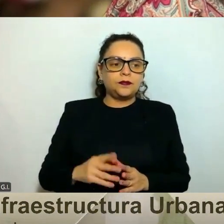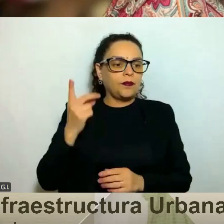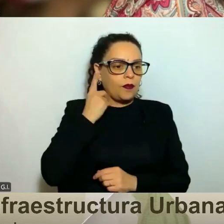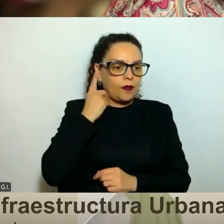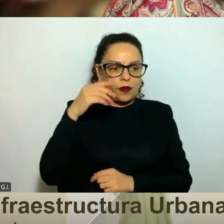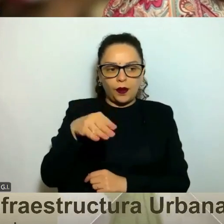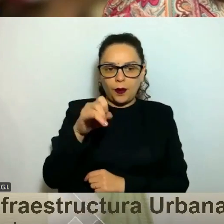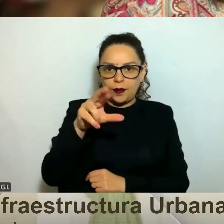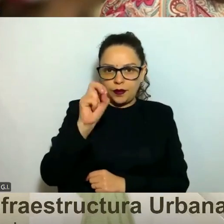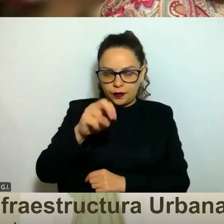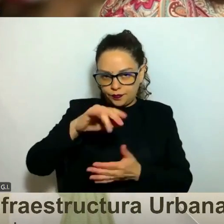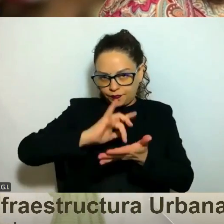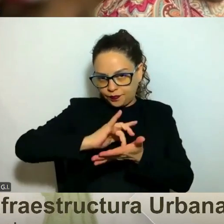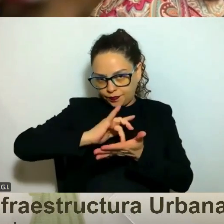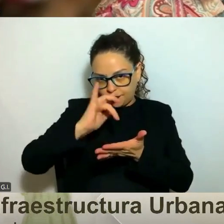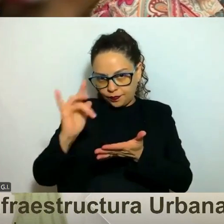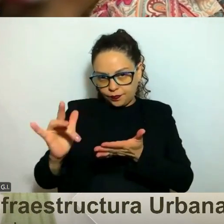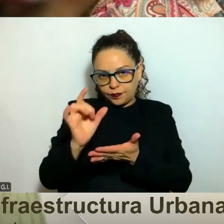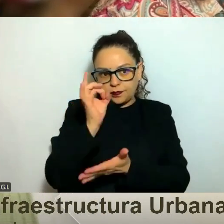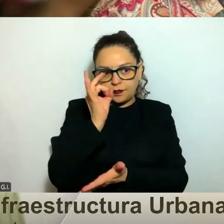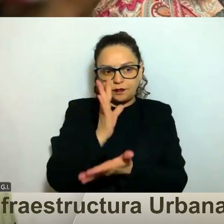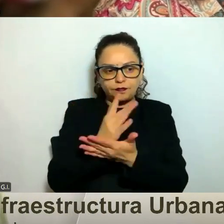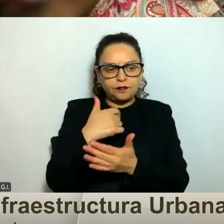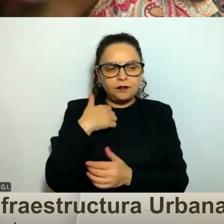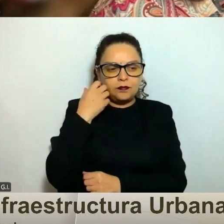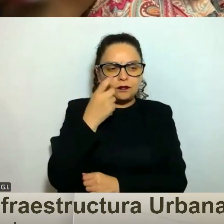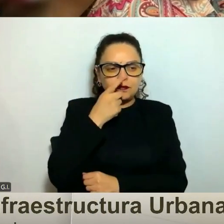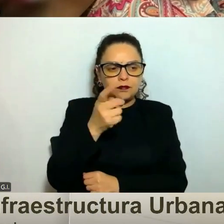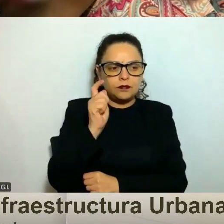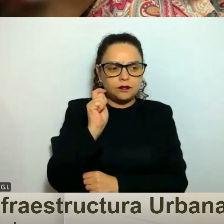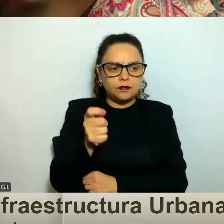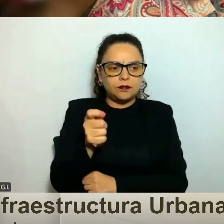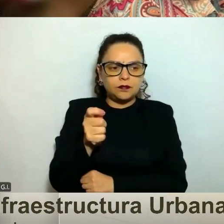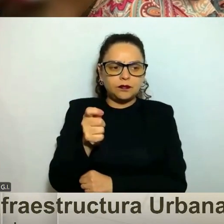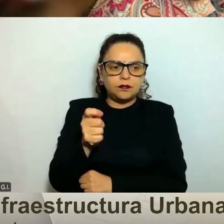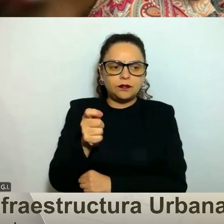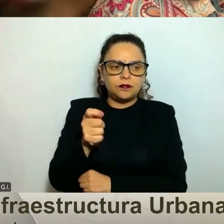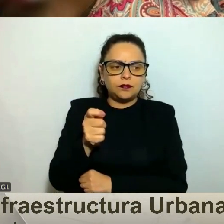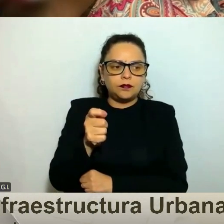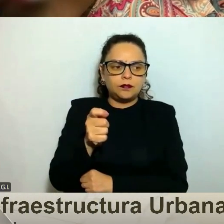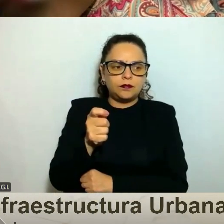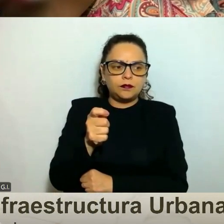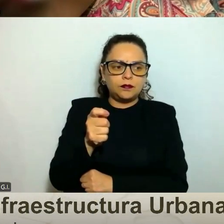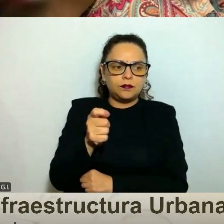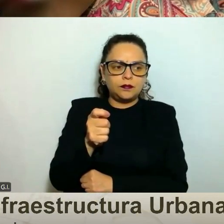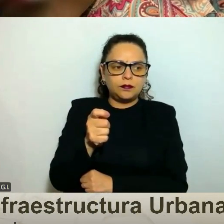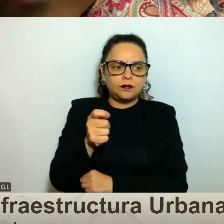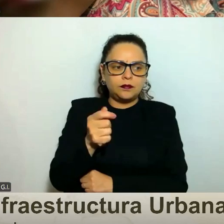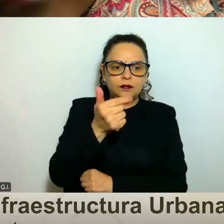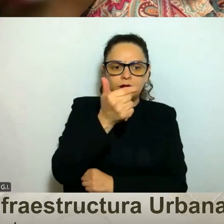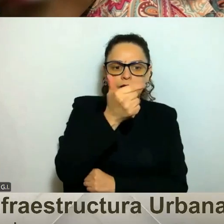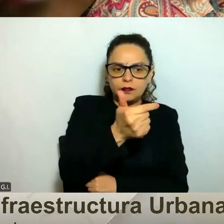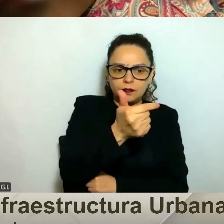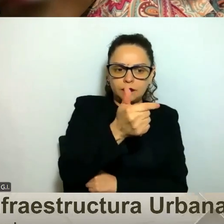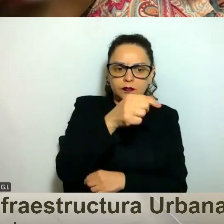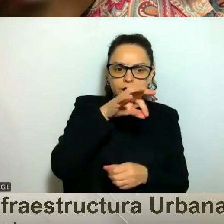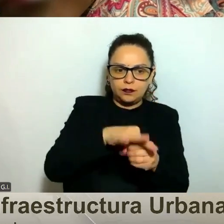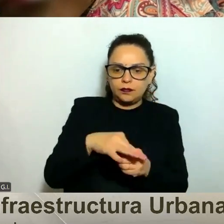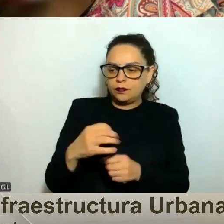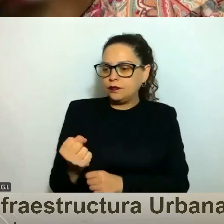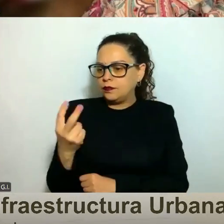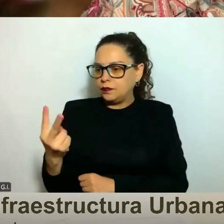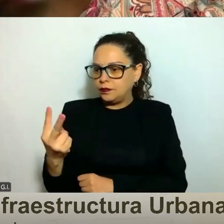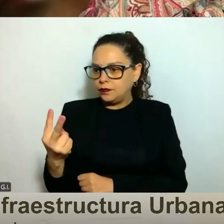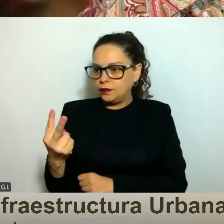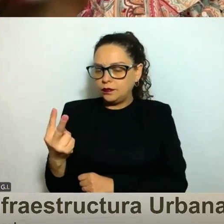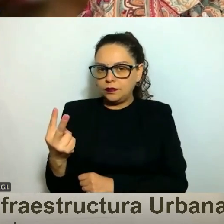Mirón. Solo precisando, estamos en el pleno de la comisión. Sería 7 y 2, creo, ¿no? 7 y 2, sí, disculpe,